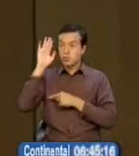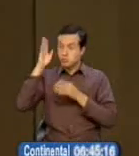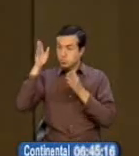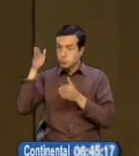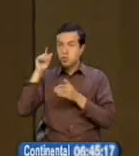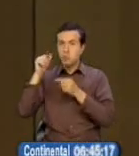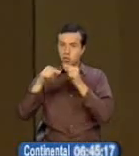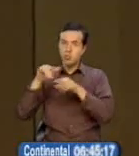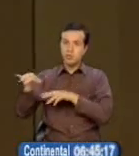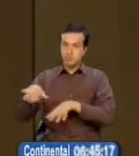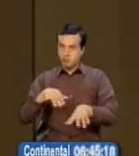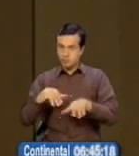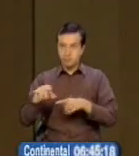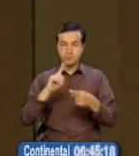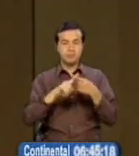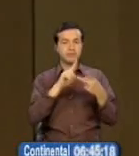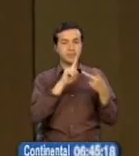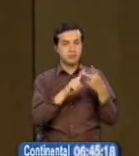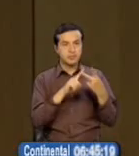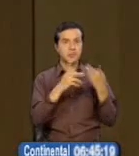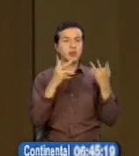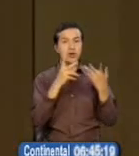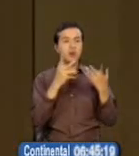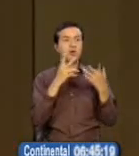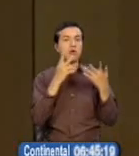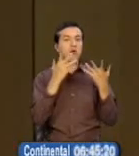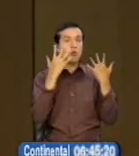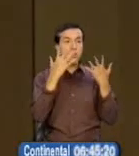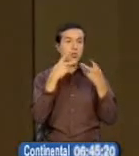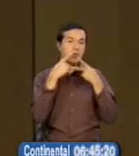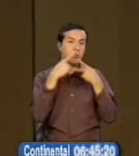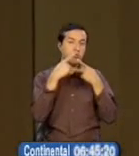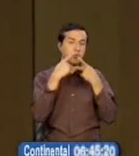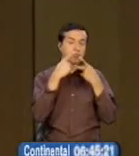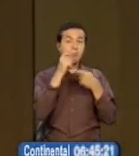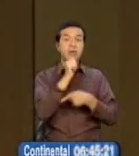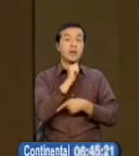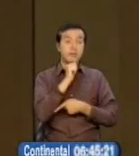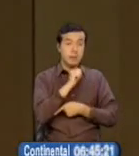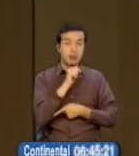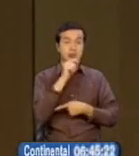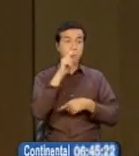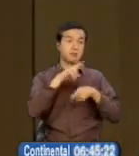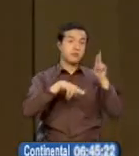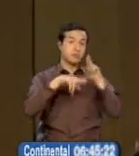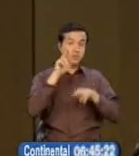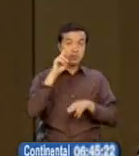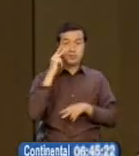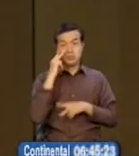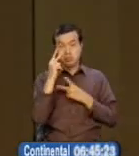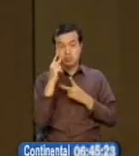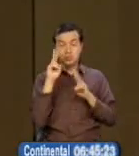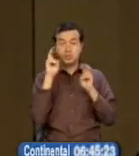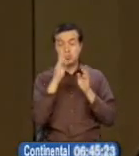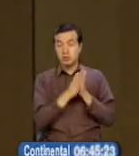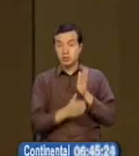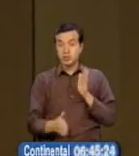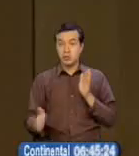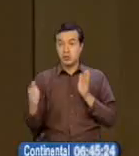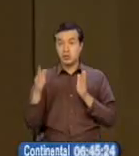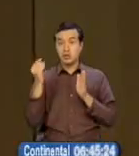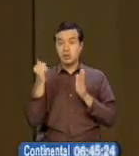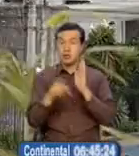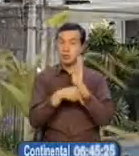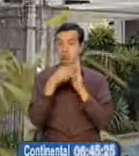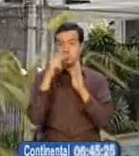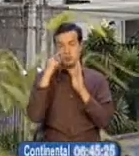a dinamizar también, cómo se da el nivel de ejecución de obra privada, por supuesto, así como también cómo se desempeña en lo que resta del año el precio de